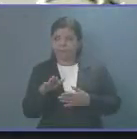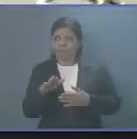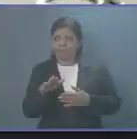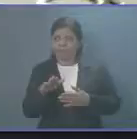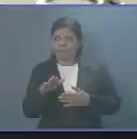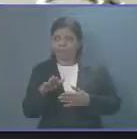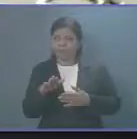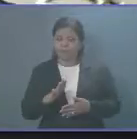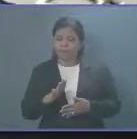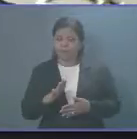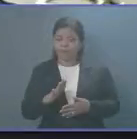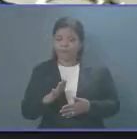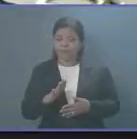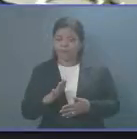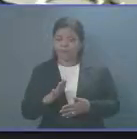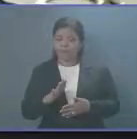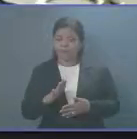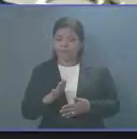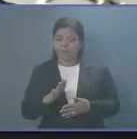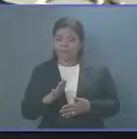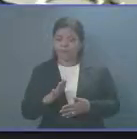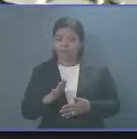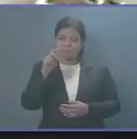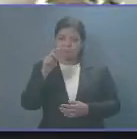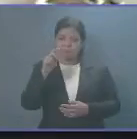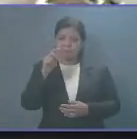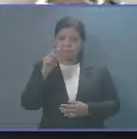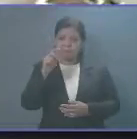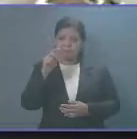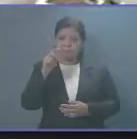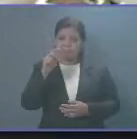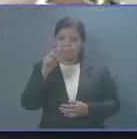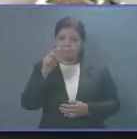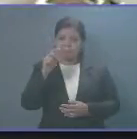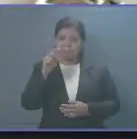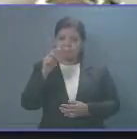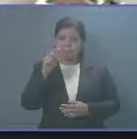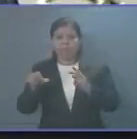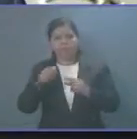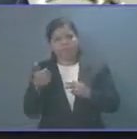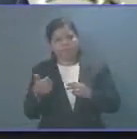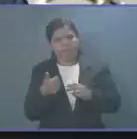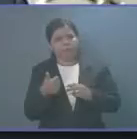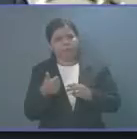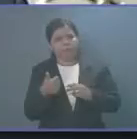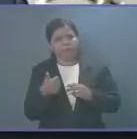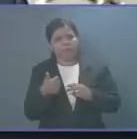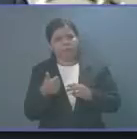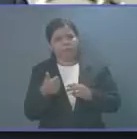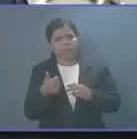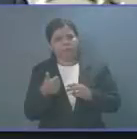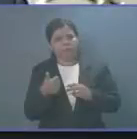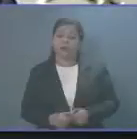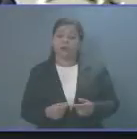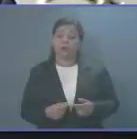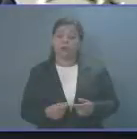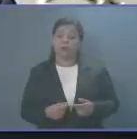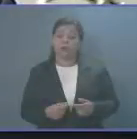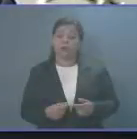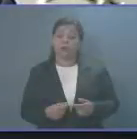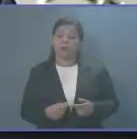en el ámbito privado, televisión, radio y otros medios en manos del sector privado. Pero tiene una